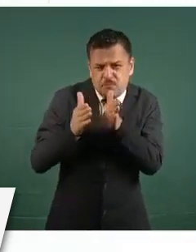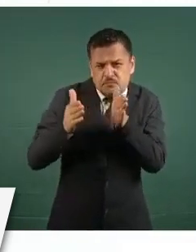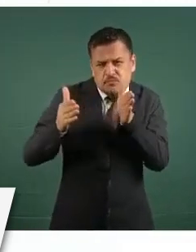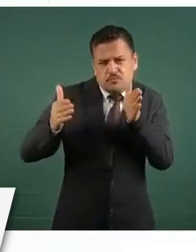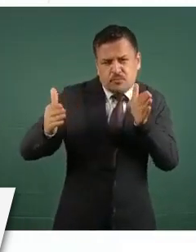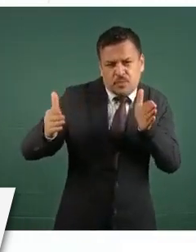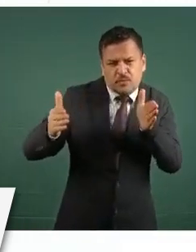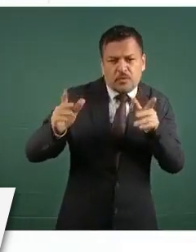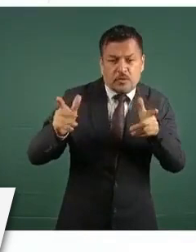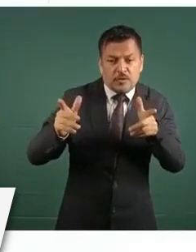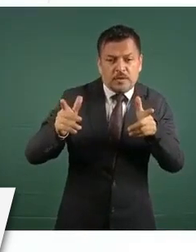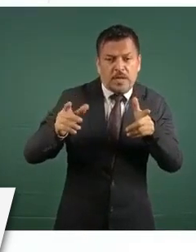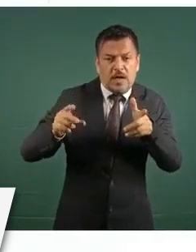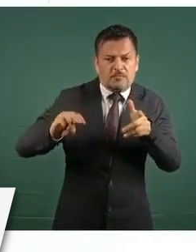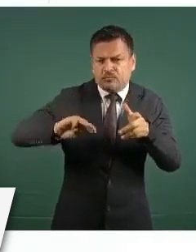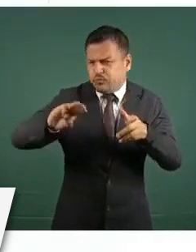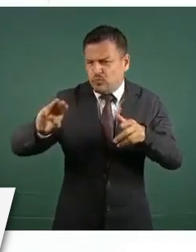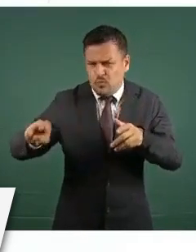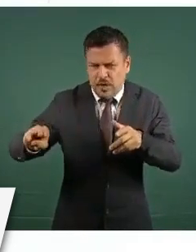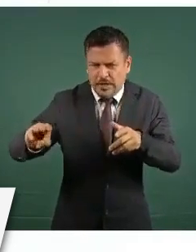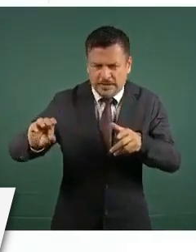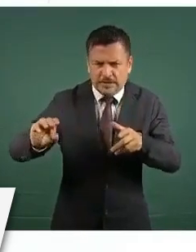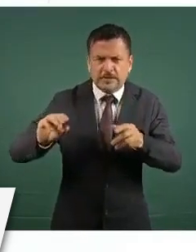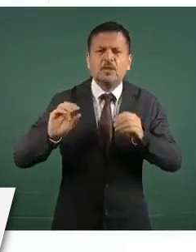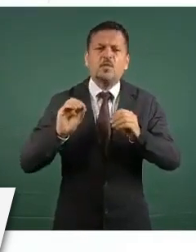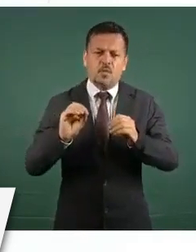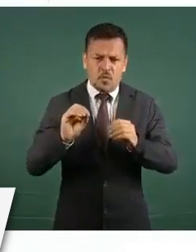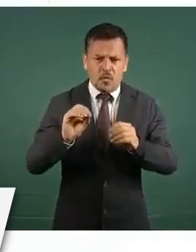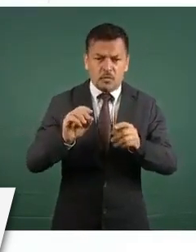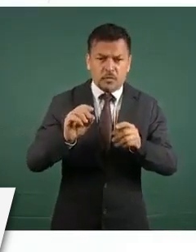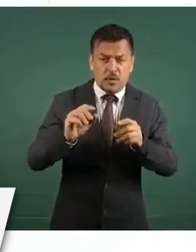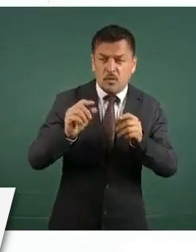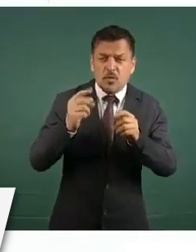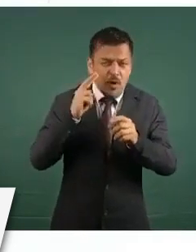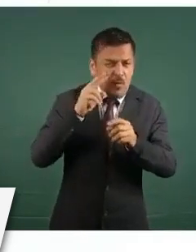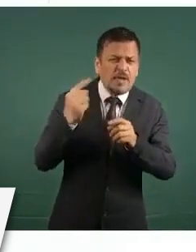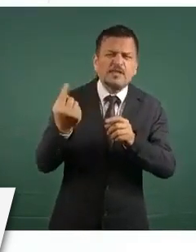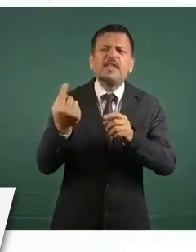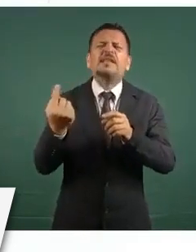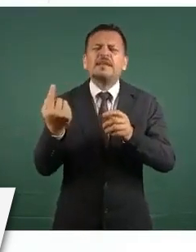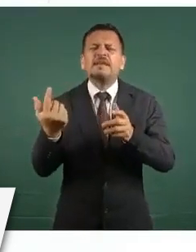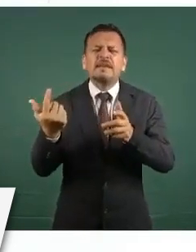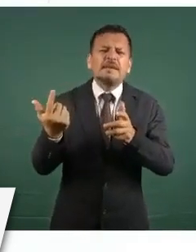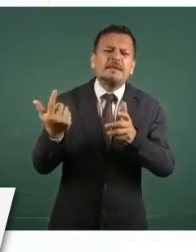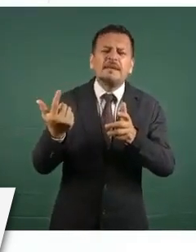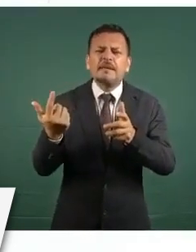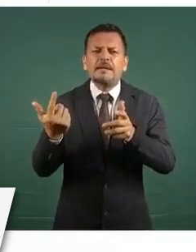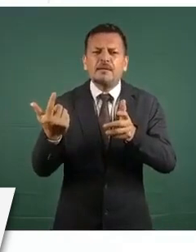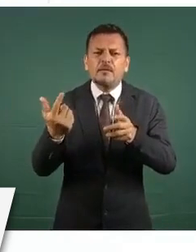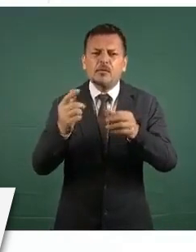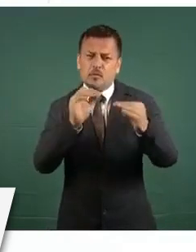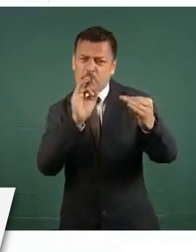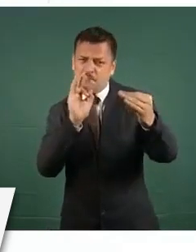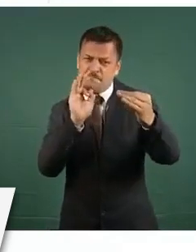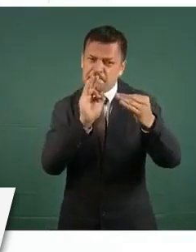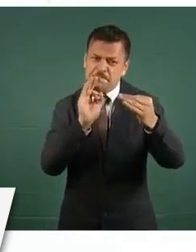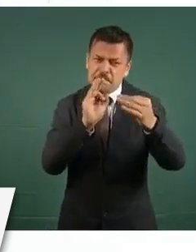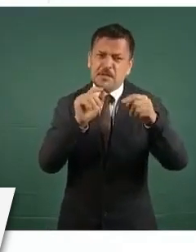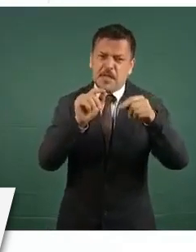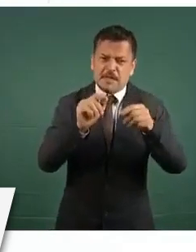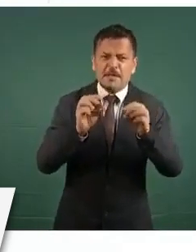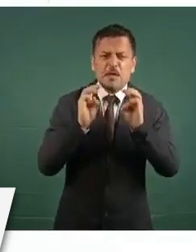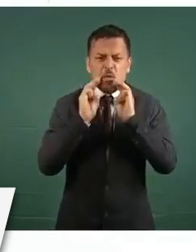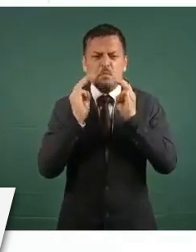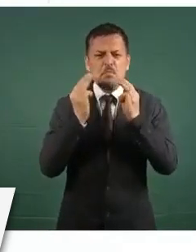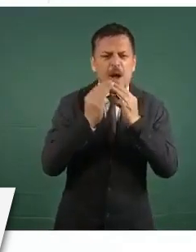dolosos totales de aquellos que tienen que ver específicamente con el enfrentamiento de bandas del crimen